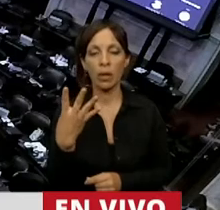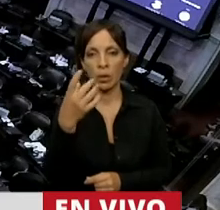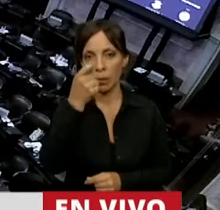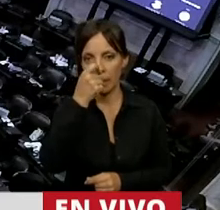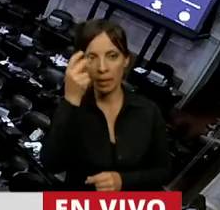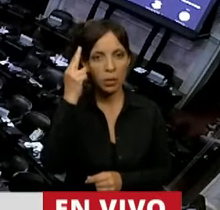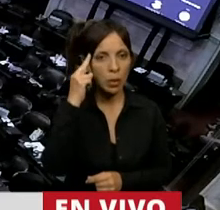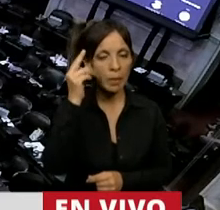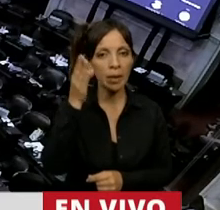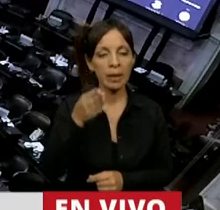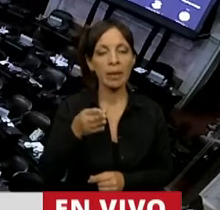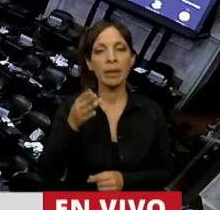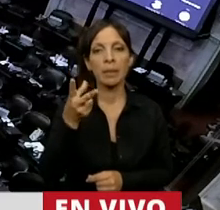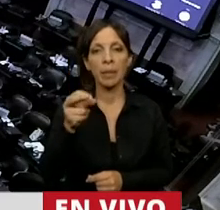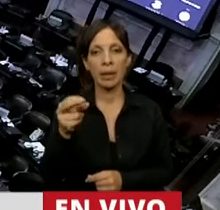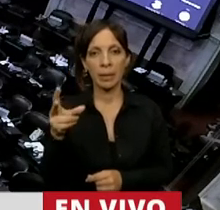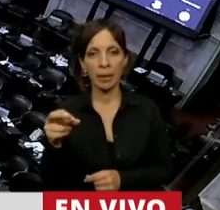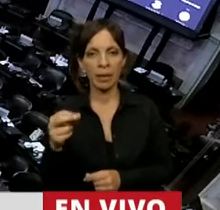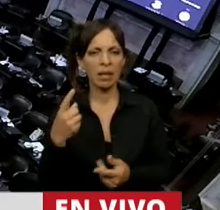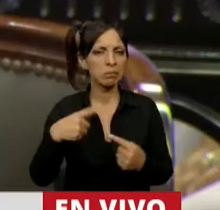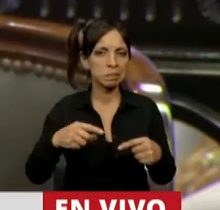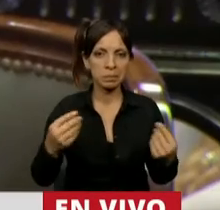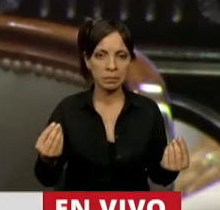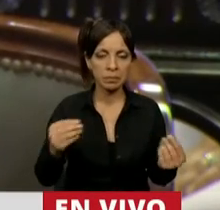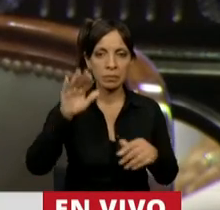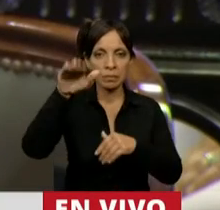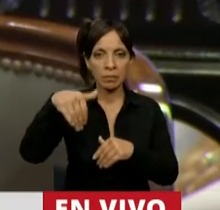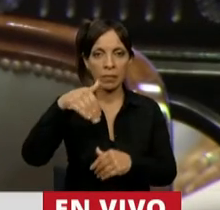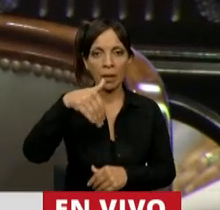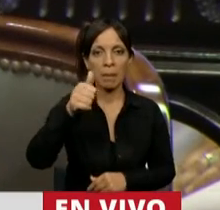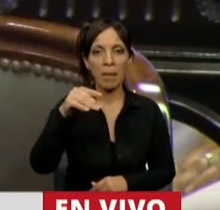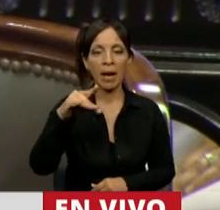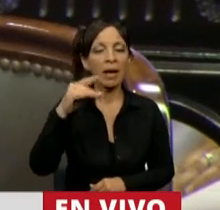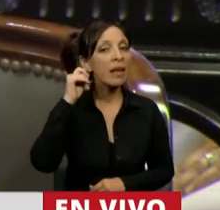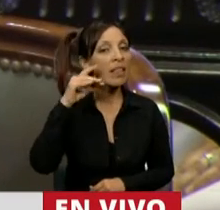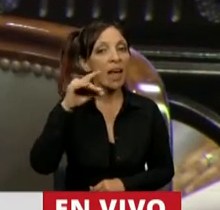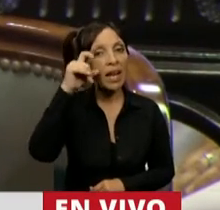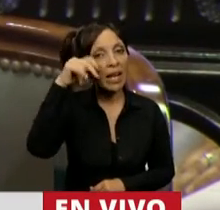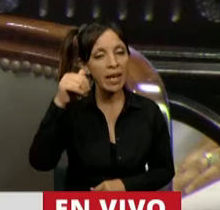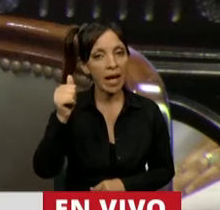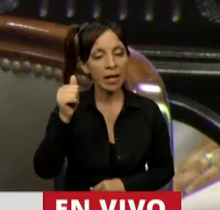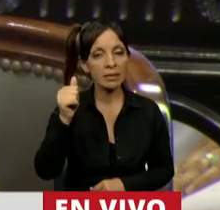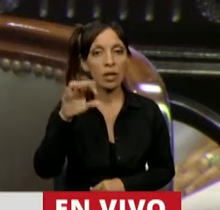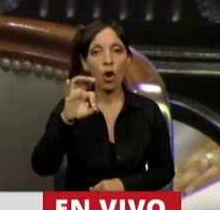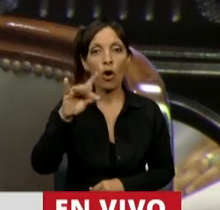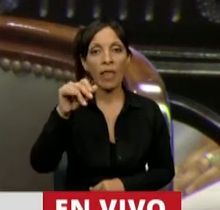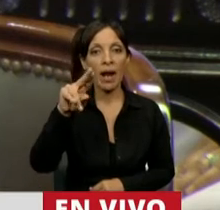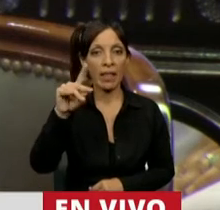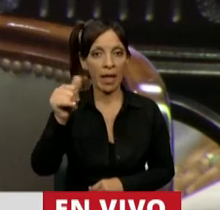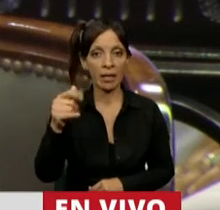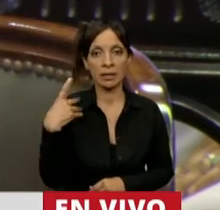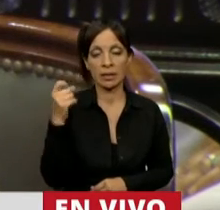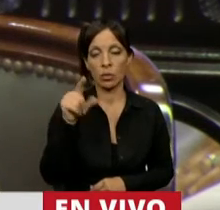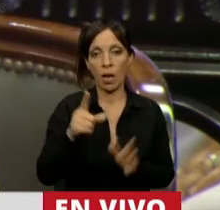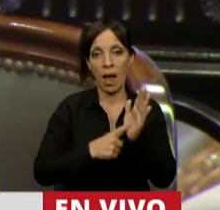5429-2020, que tiene que ver con citar a Magdalena Odarda, titular del INAI, y a la